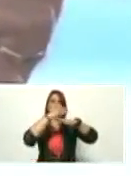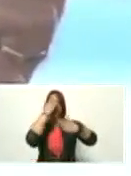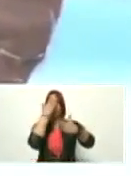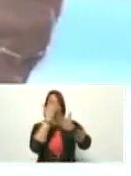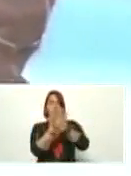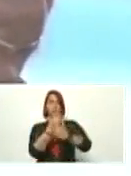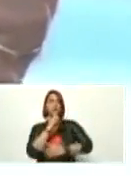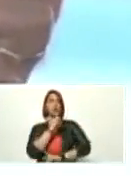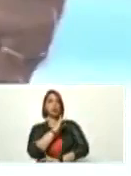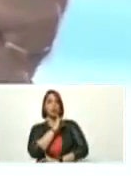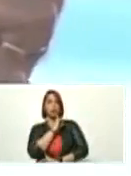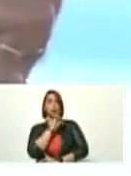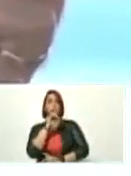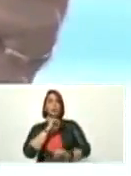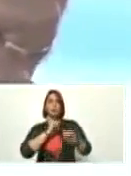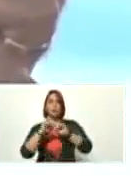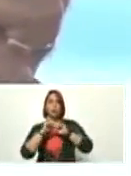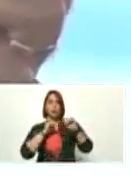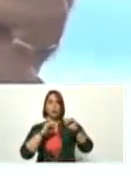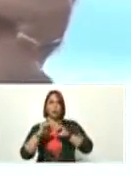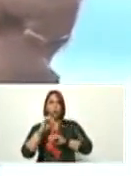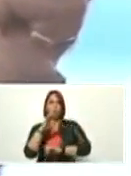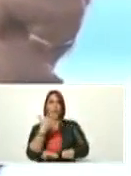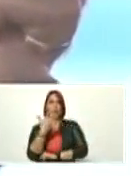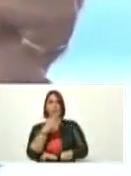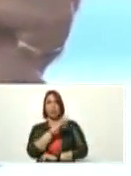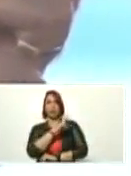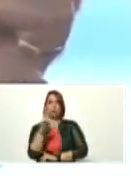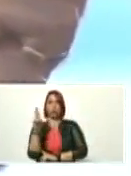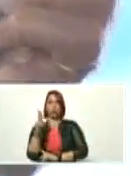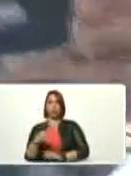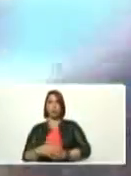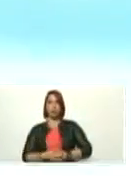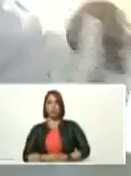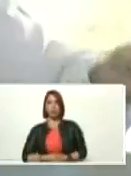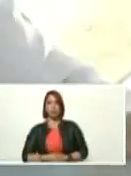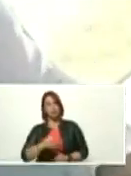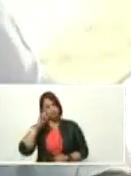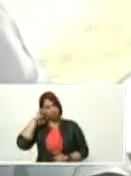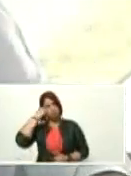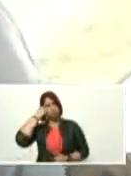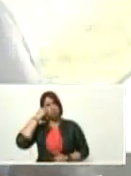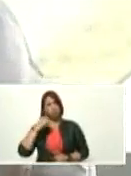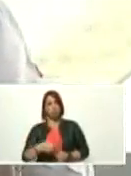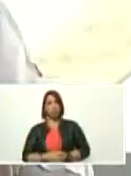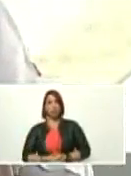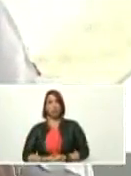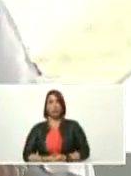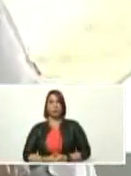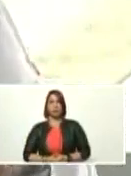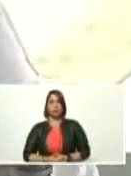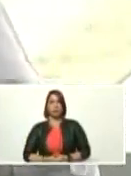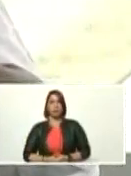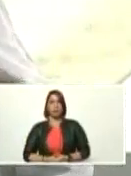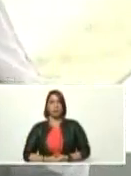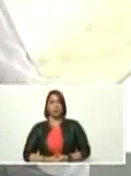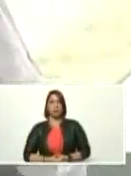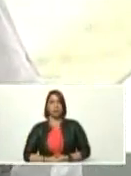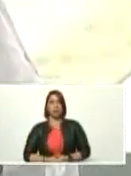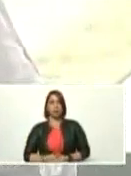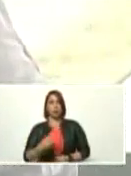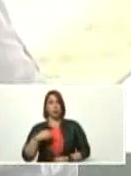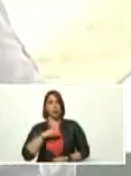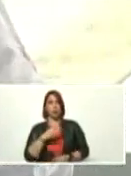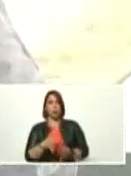el nombre de Movimiento Quinta República. Recuerdos de ayer. Nuestro